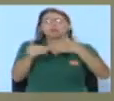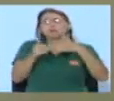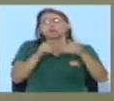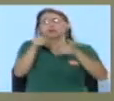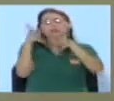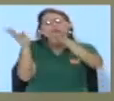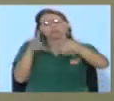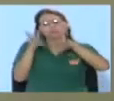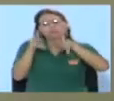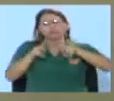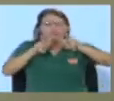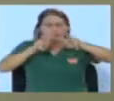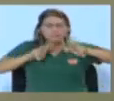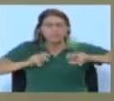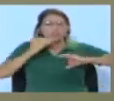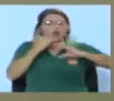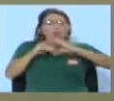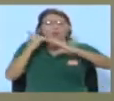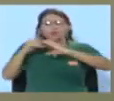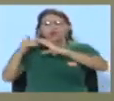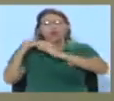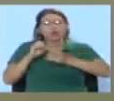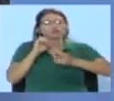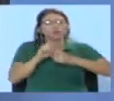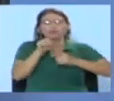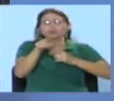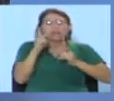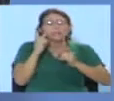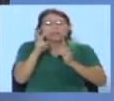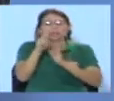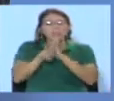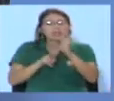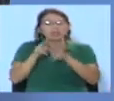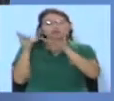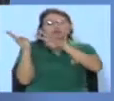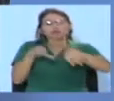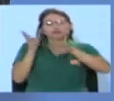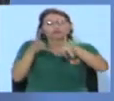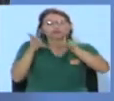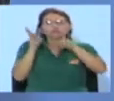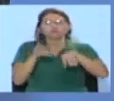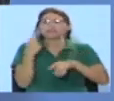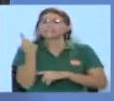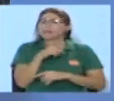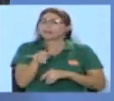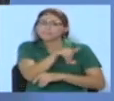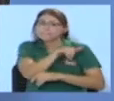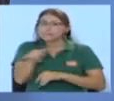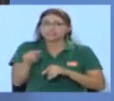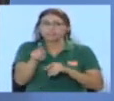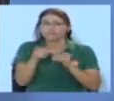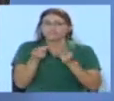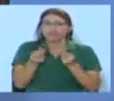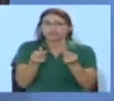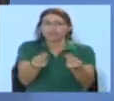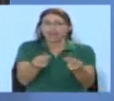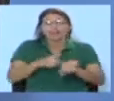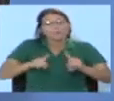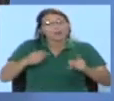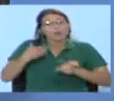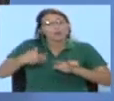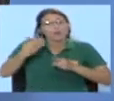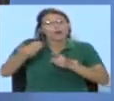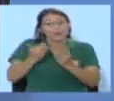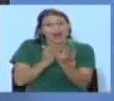revisa correos o ve videos y siempre está a la misma velocidad, en las redes compartidas, o en el